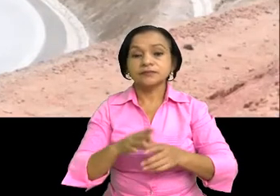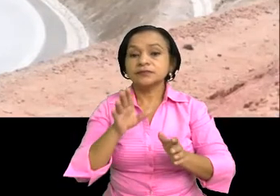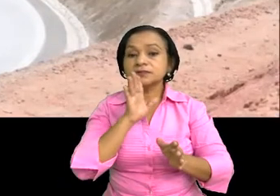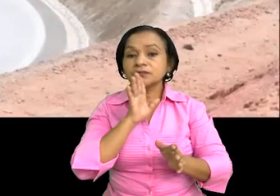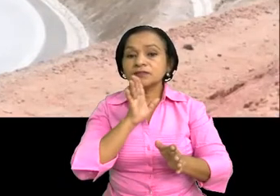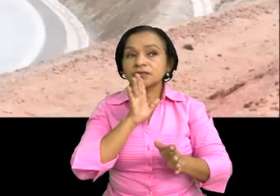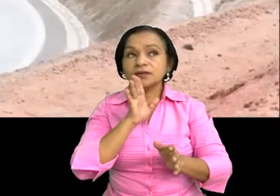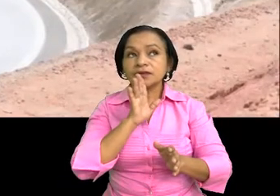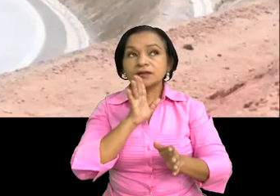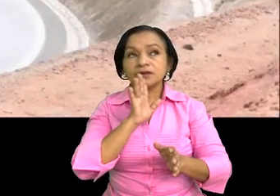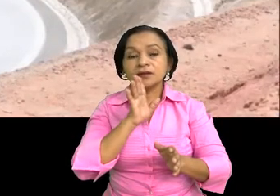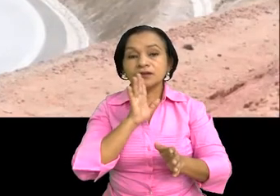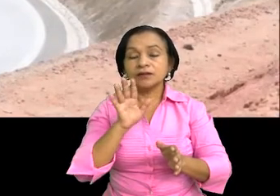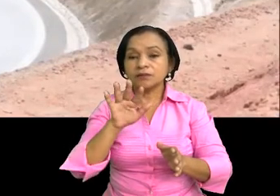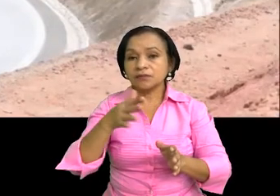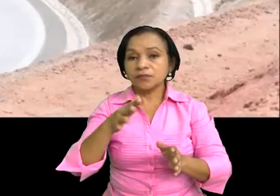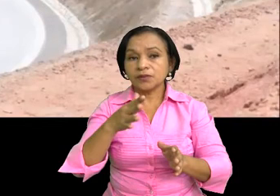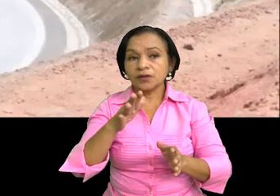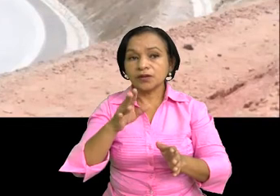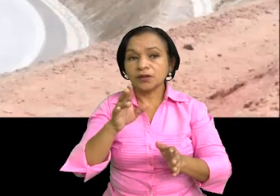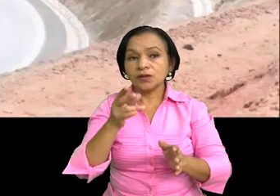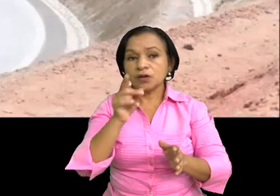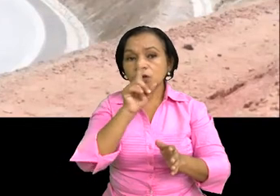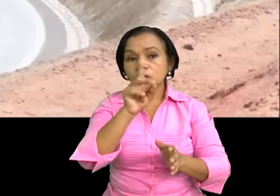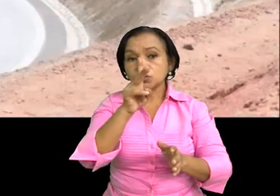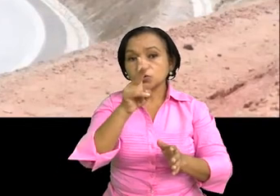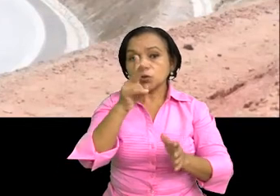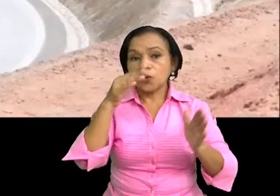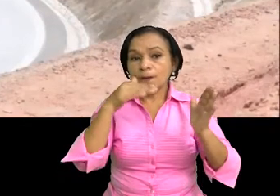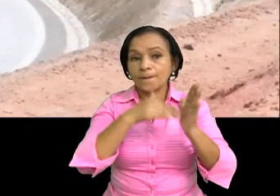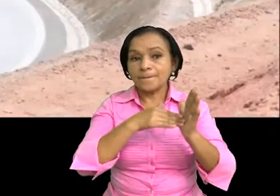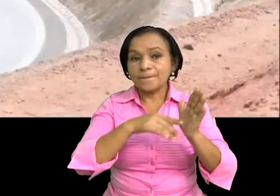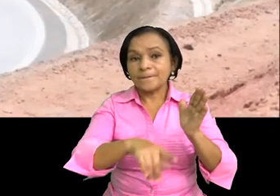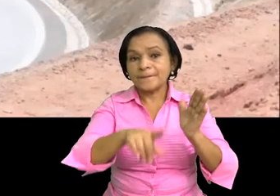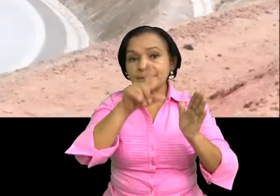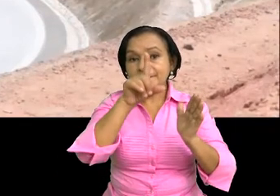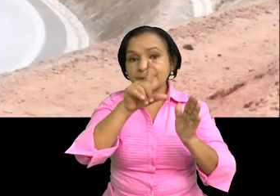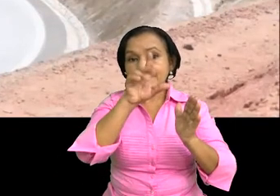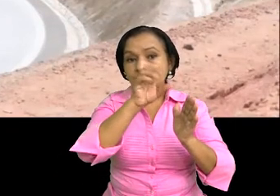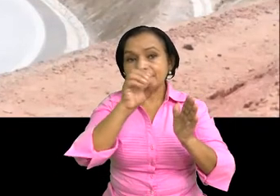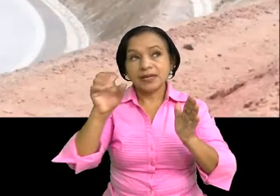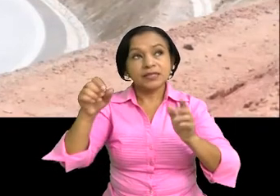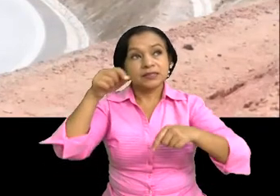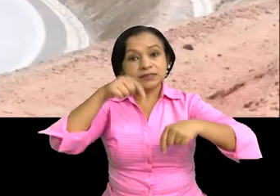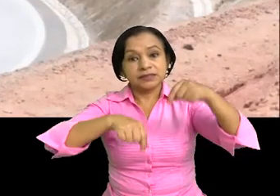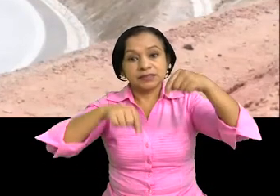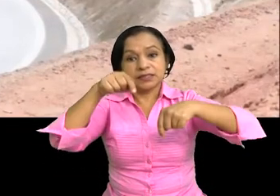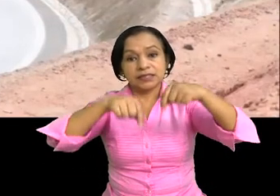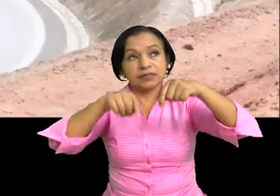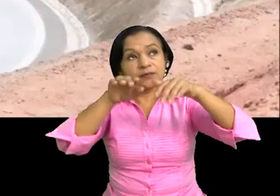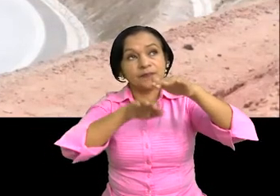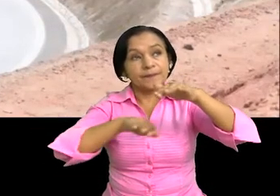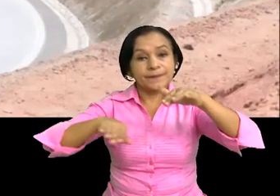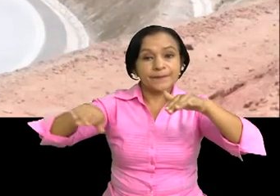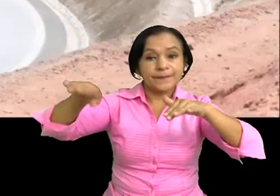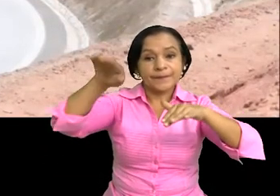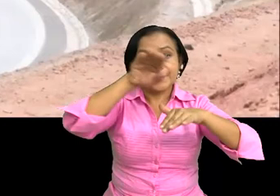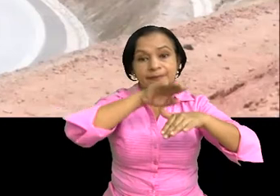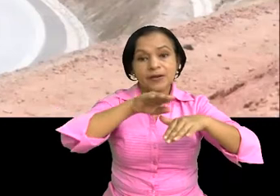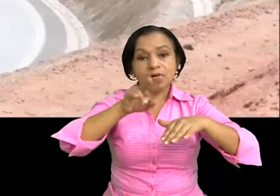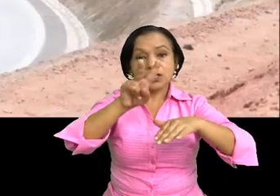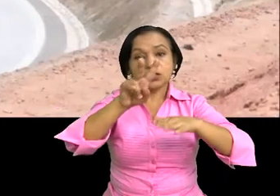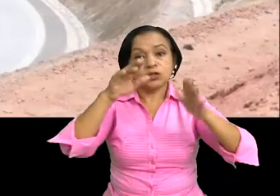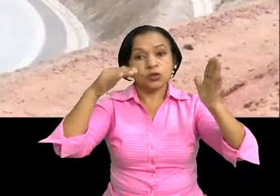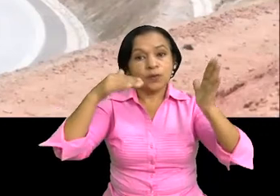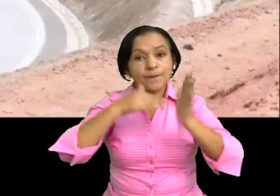hablando de unos 2.100 kilómetros más. ¿2.100 kilómetros? Sí, ¿verdad? Con respecto a los 2.044